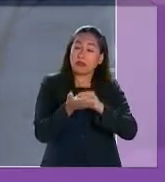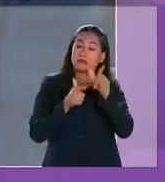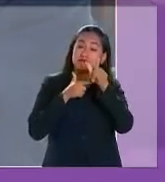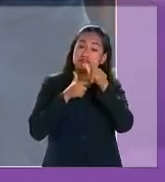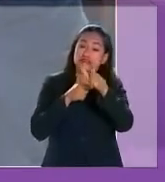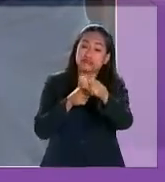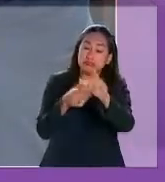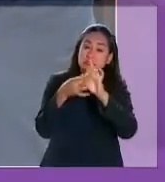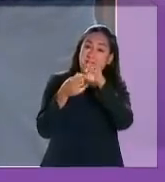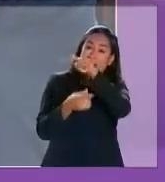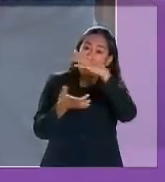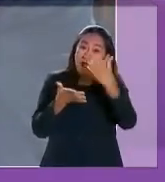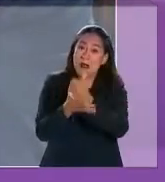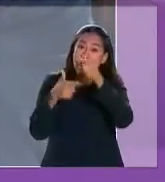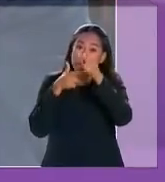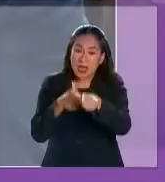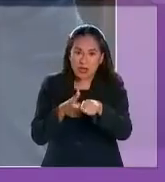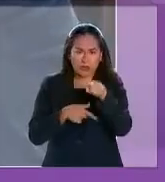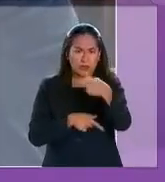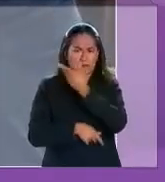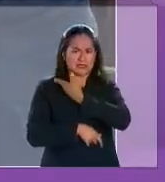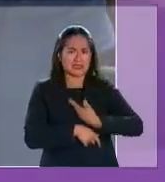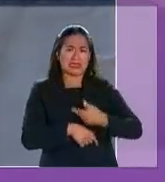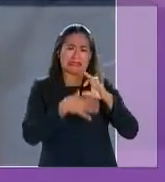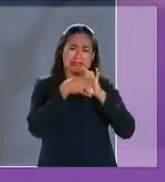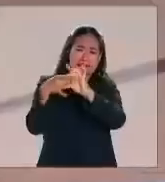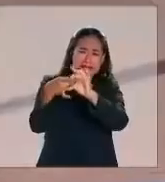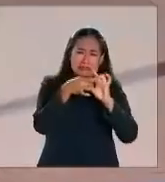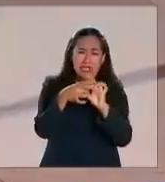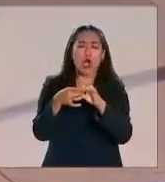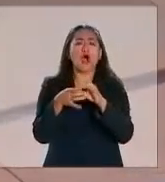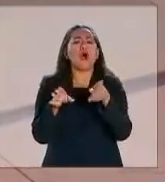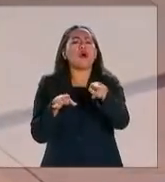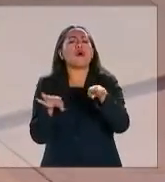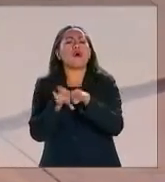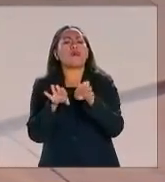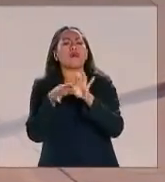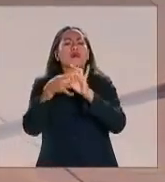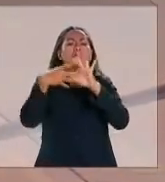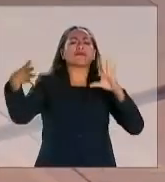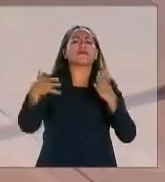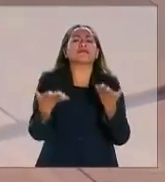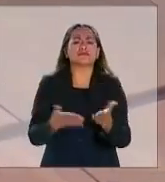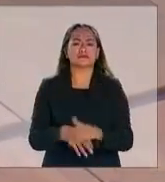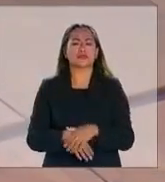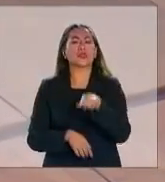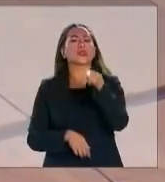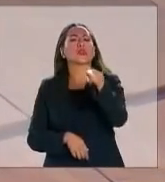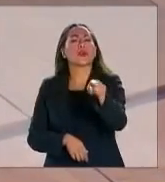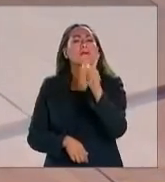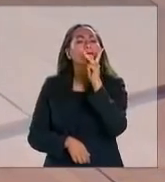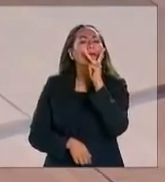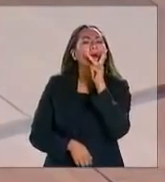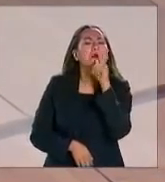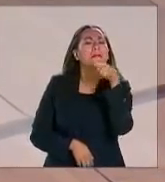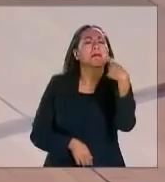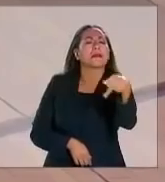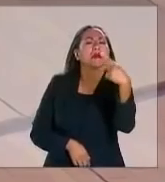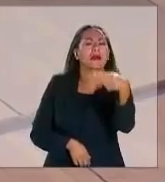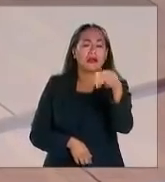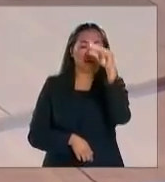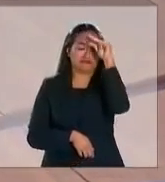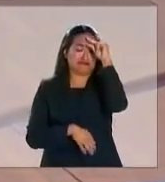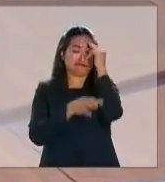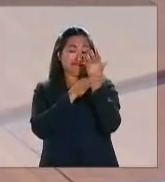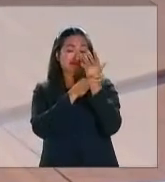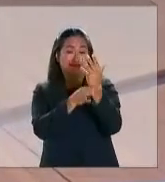dígame si está dispuesto a suspender temas de cooperación lo dijo tu padre que es un intelectual verdaderamente brillante a los tiranos